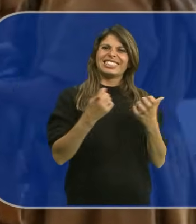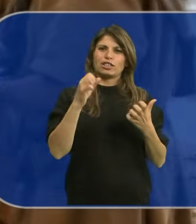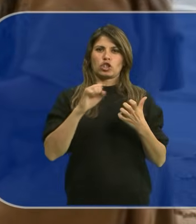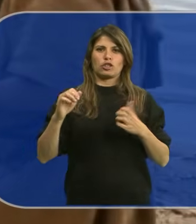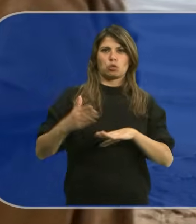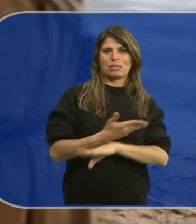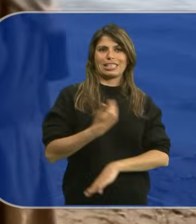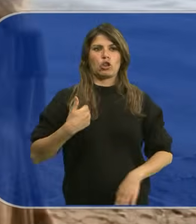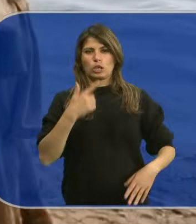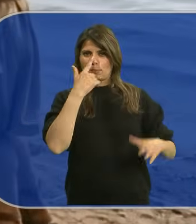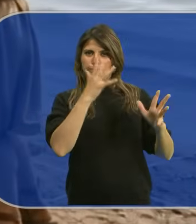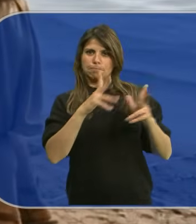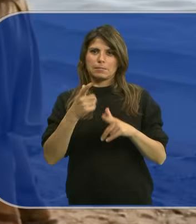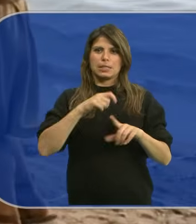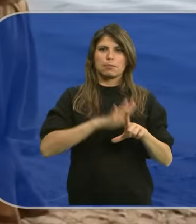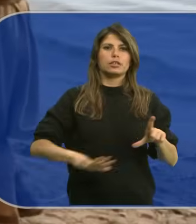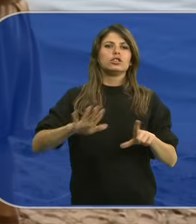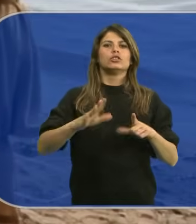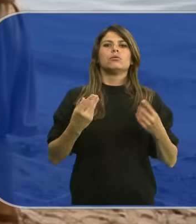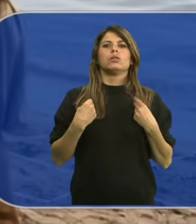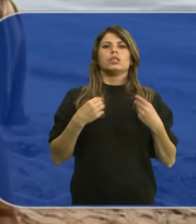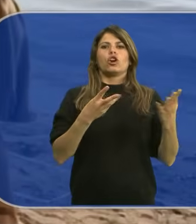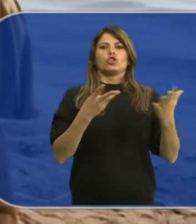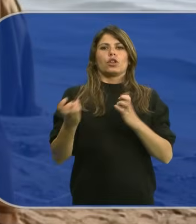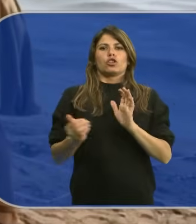se estima que en España viven 800.000 gitanos.